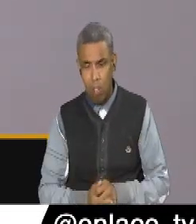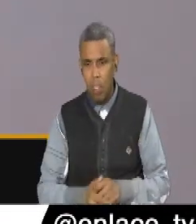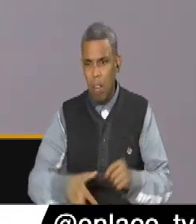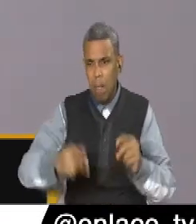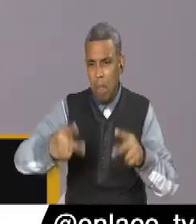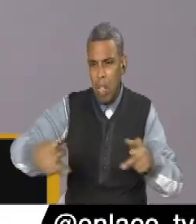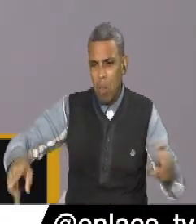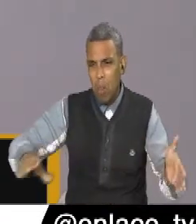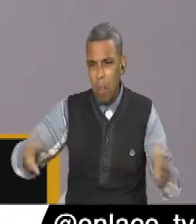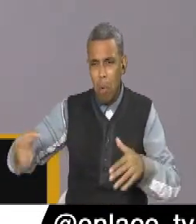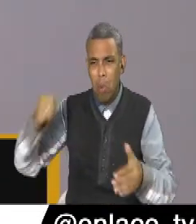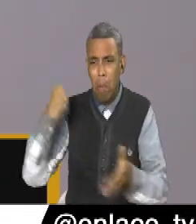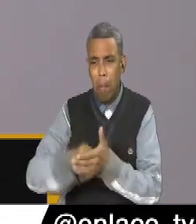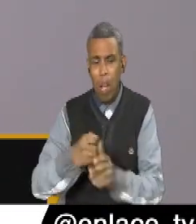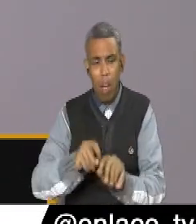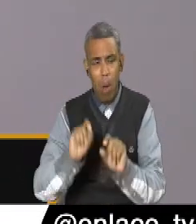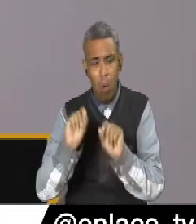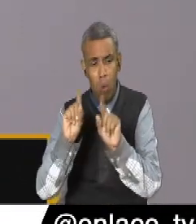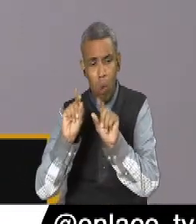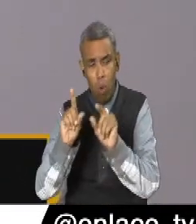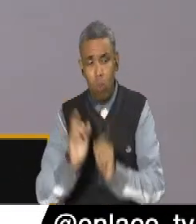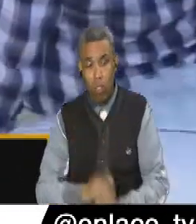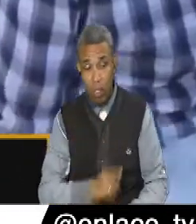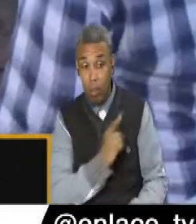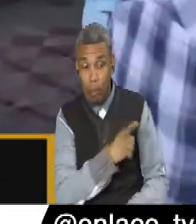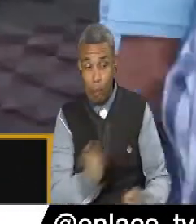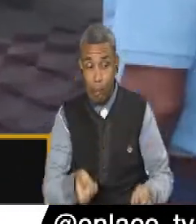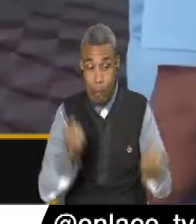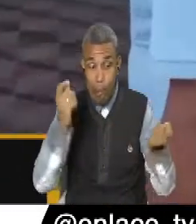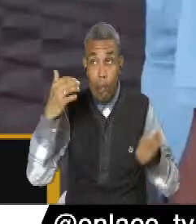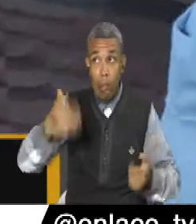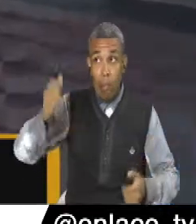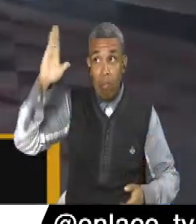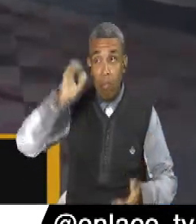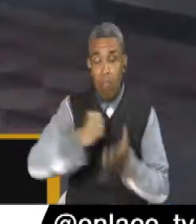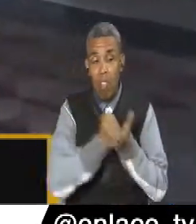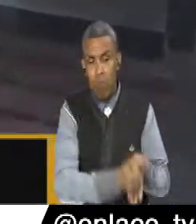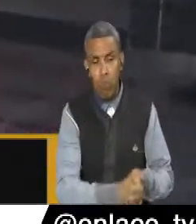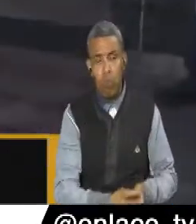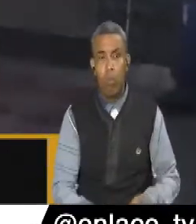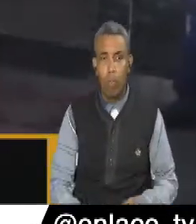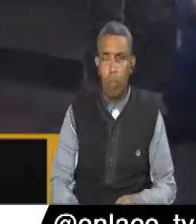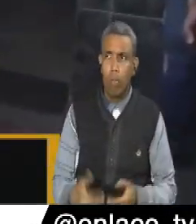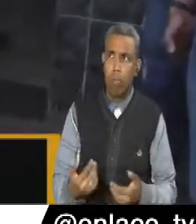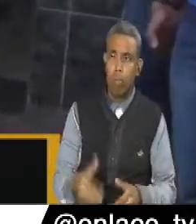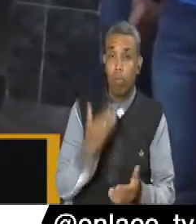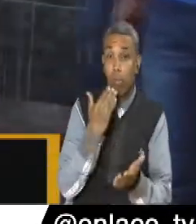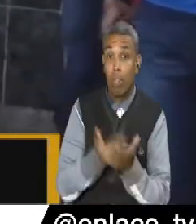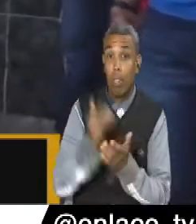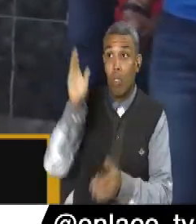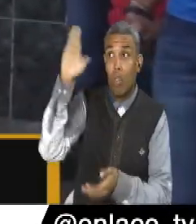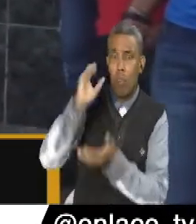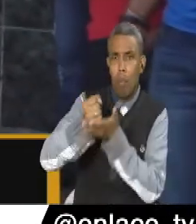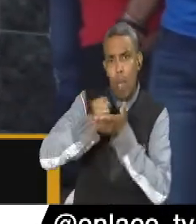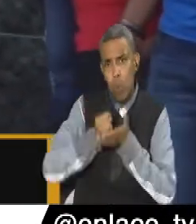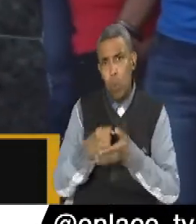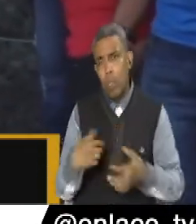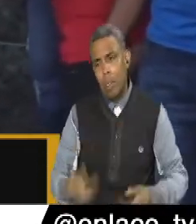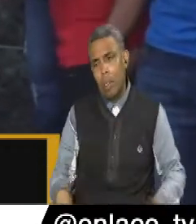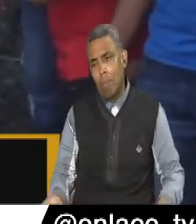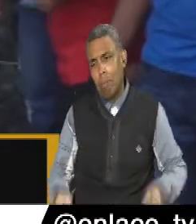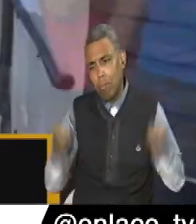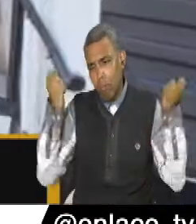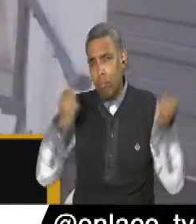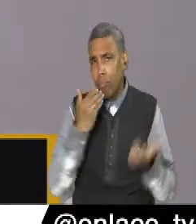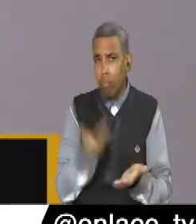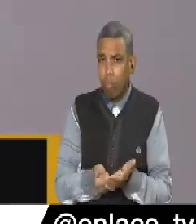Entonces, había sido muy afortunada porque quedé viva. Andrea sabe que está viva de milagro y por ello lo agradece al Altísimo. Yo antes me